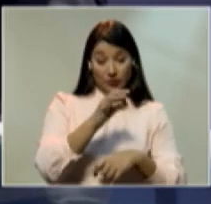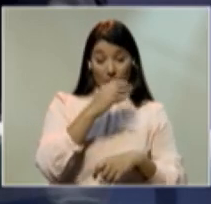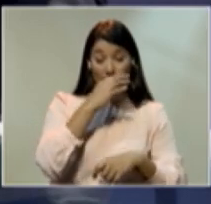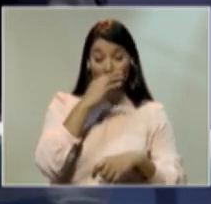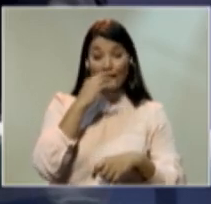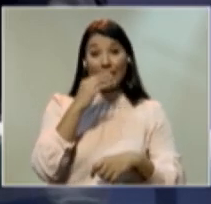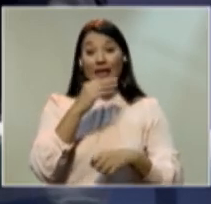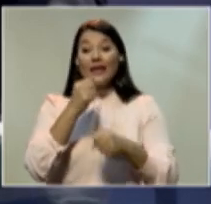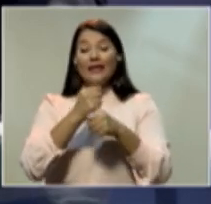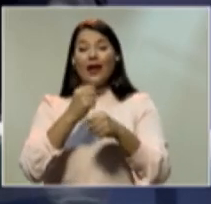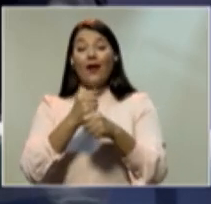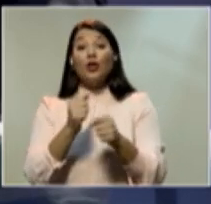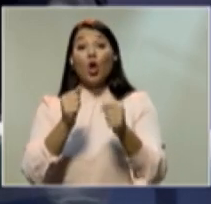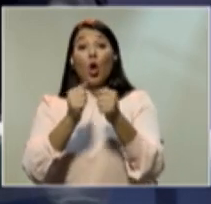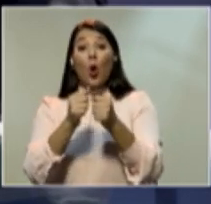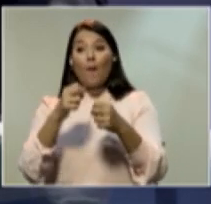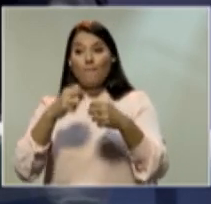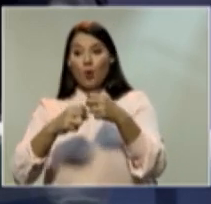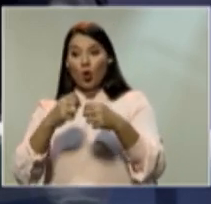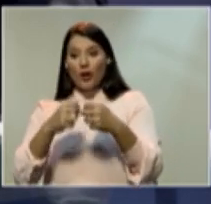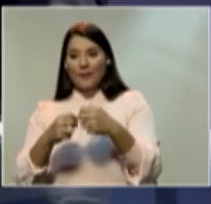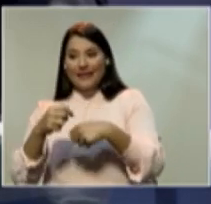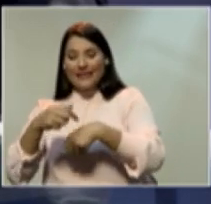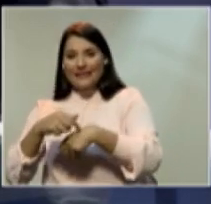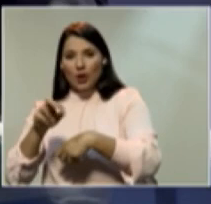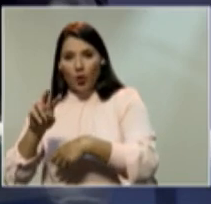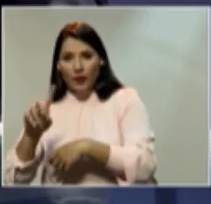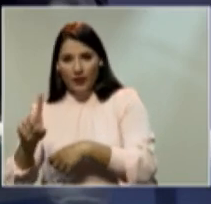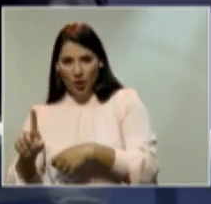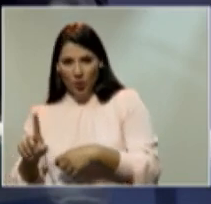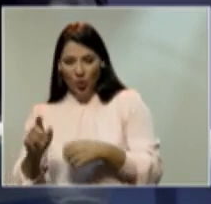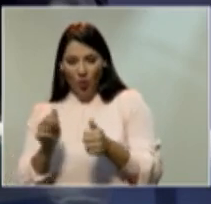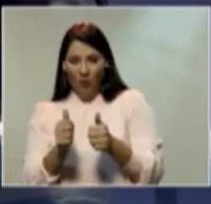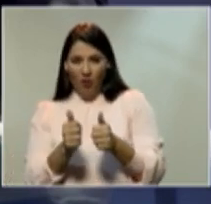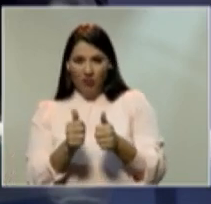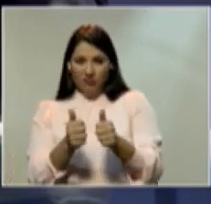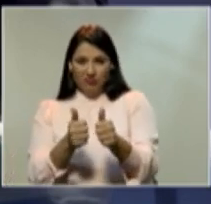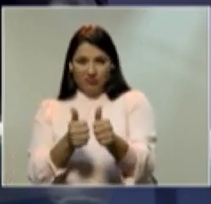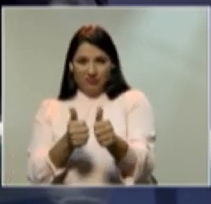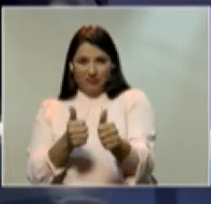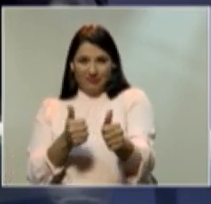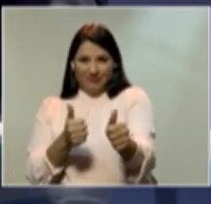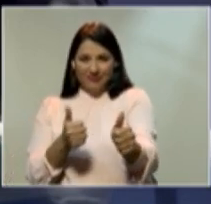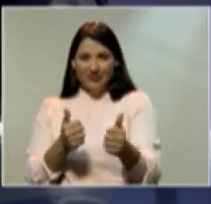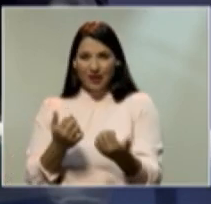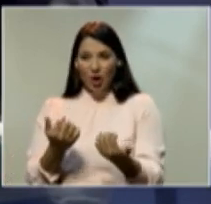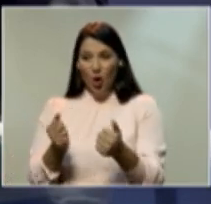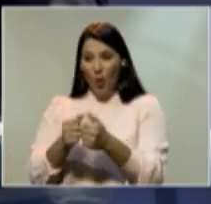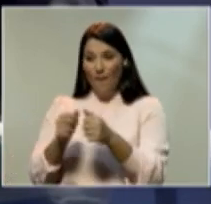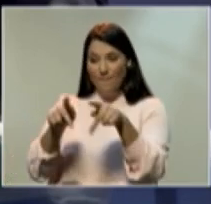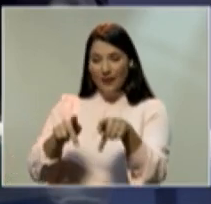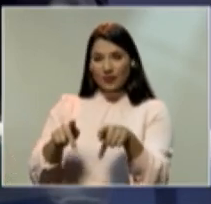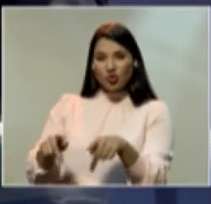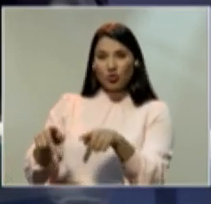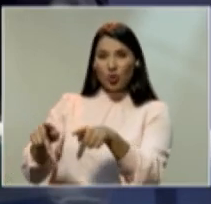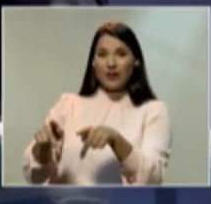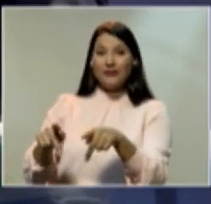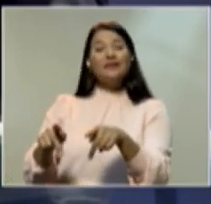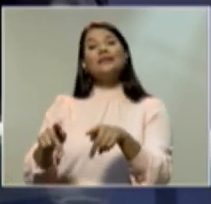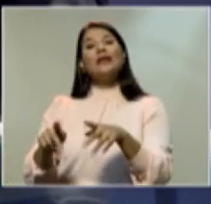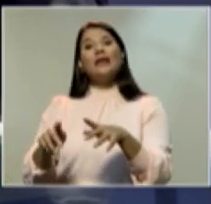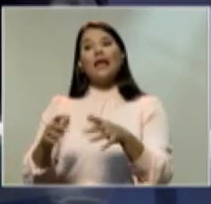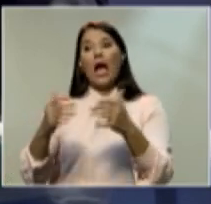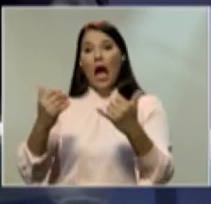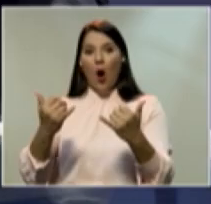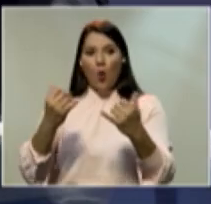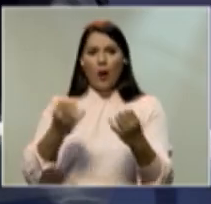trabajando con problemáticas del siglo XXI, con una gente que vive en un mundo virtual, con una pata en el mundo virtual